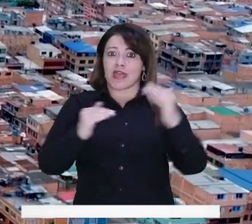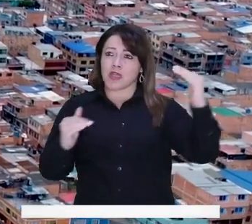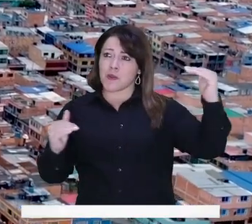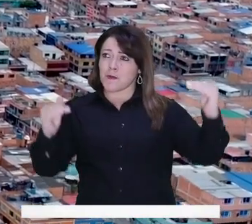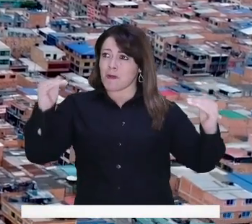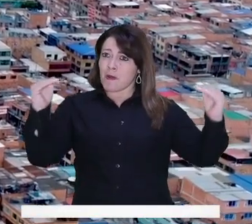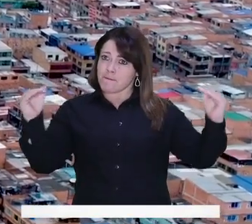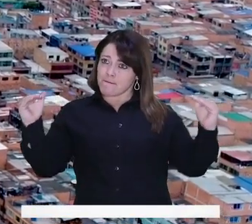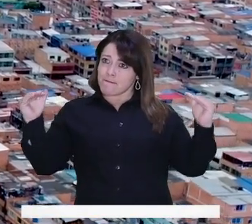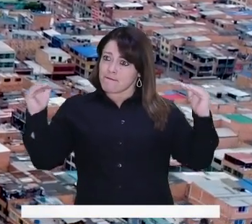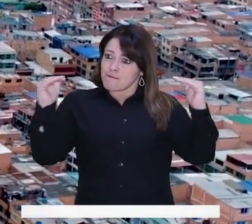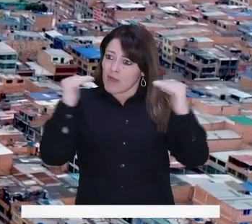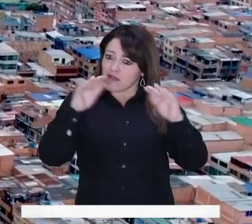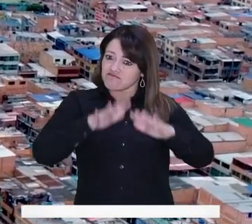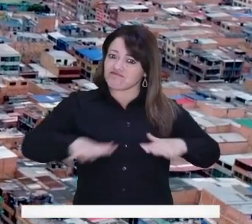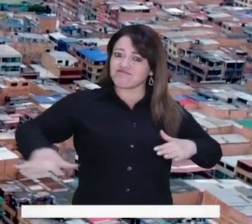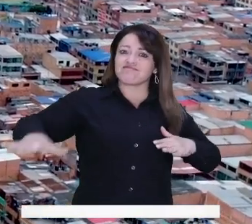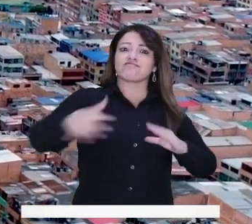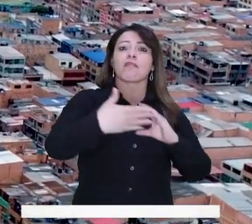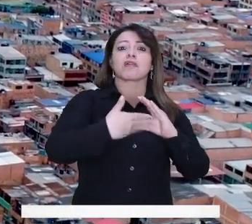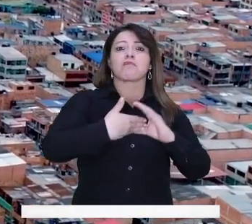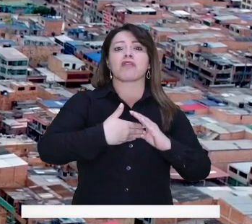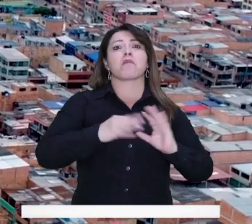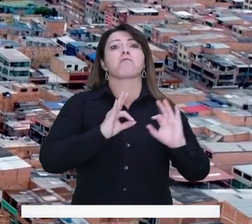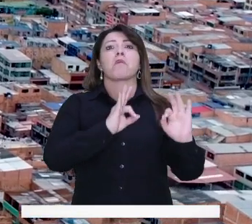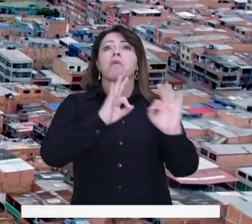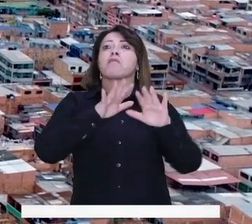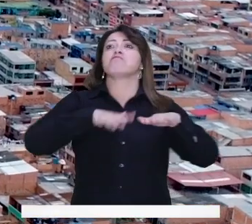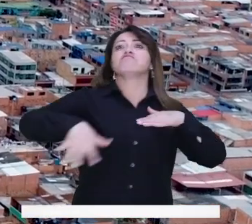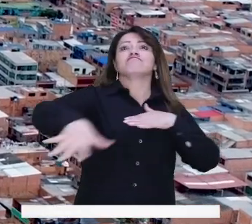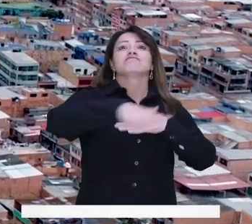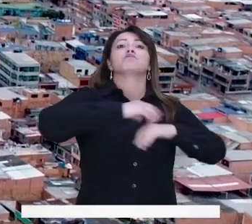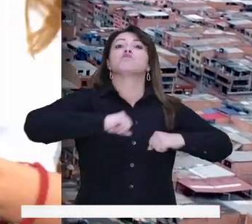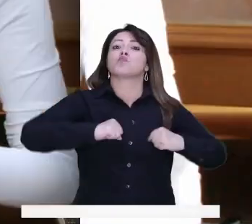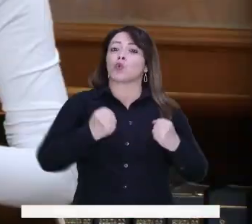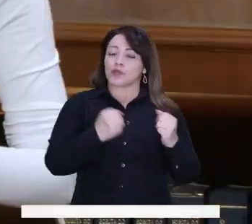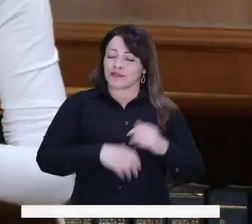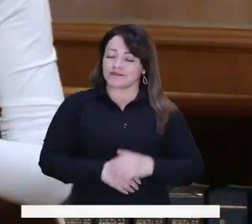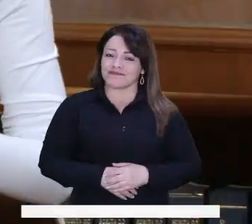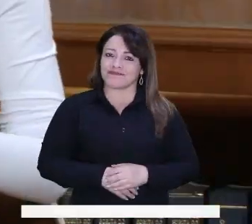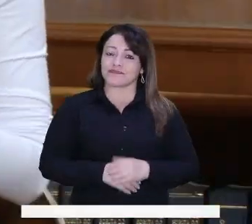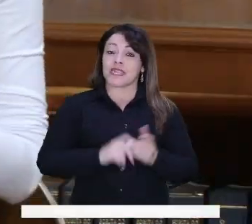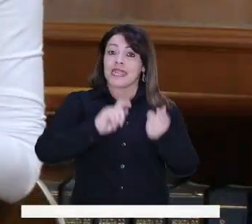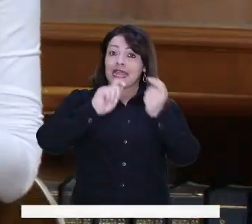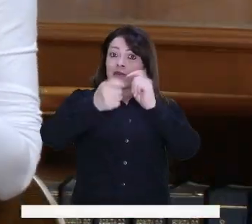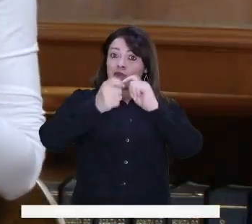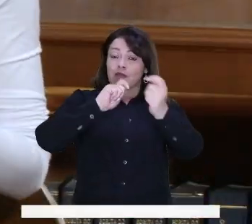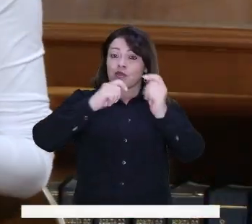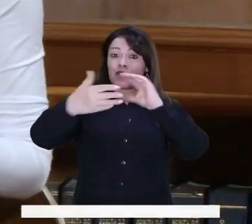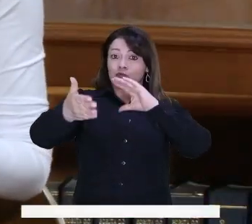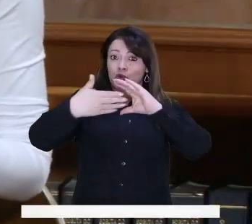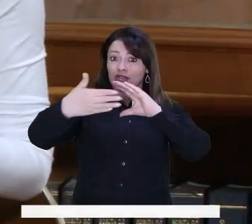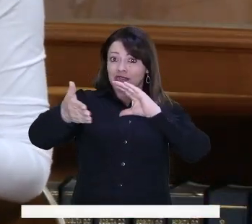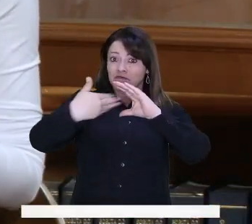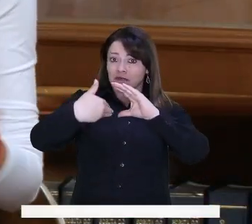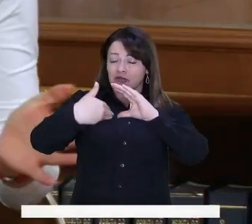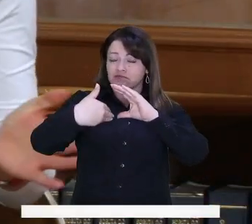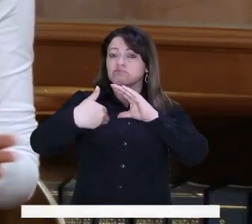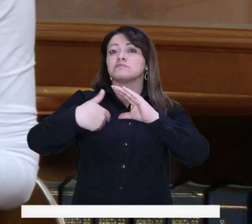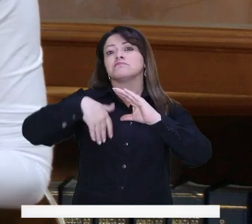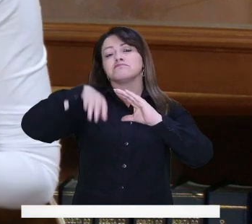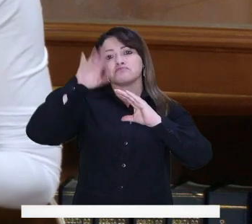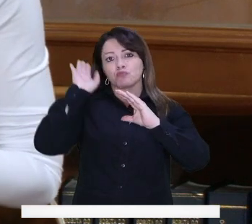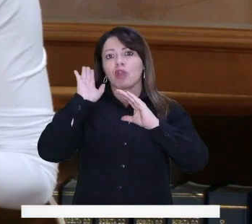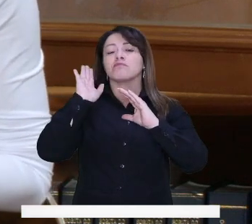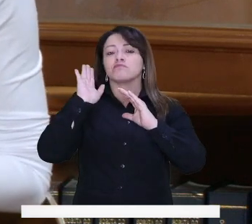2050 e incrementar la resiliencia frente a la crisis climática. Cuando hablamos de cambios climáticos, ya es